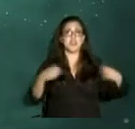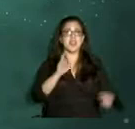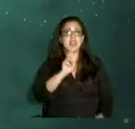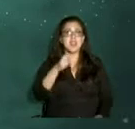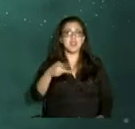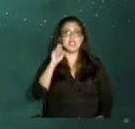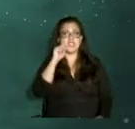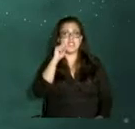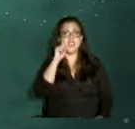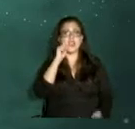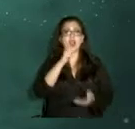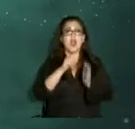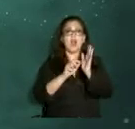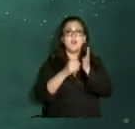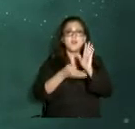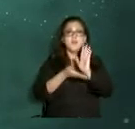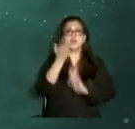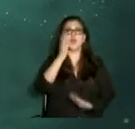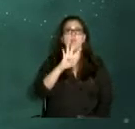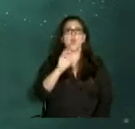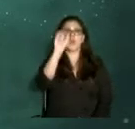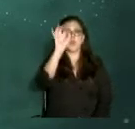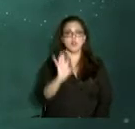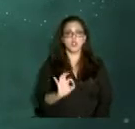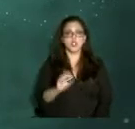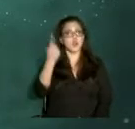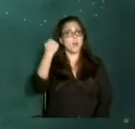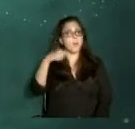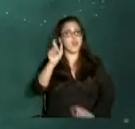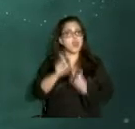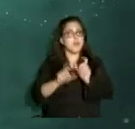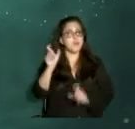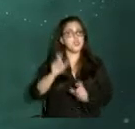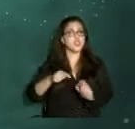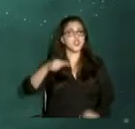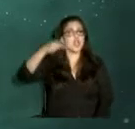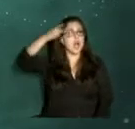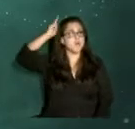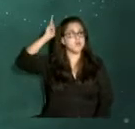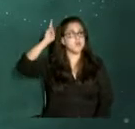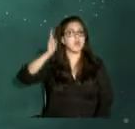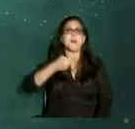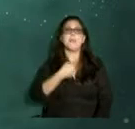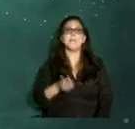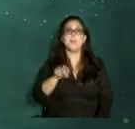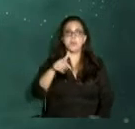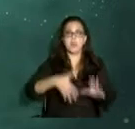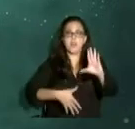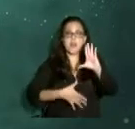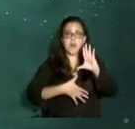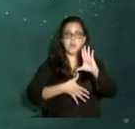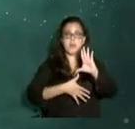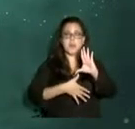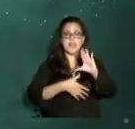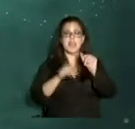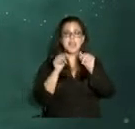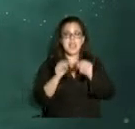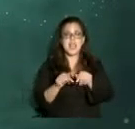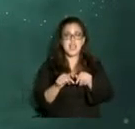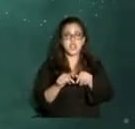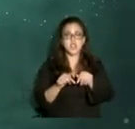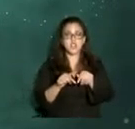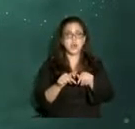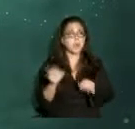un 40%. En los originarios, los amerindios propios de nuestro territorio, esta variante estaba